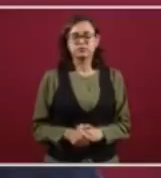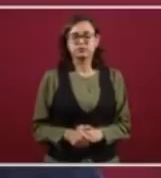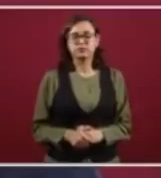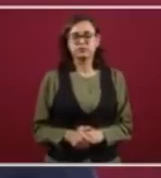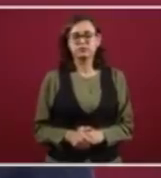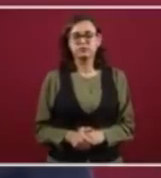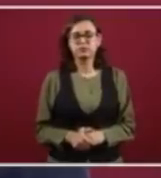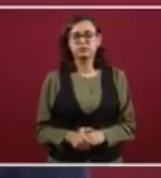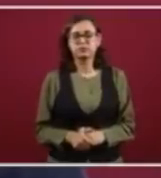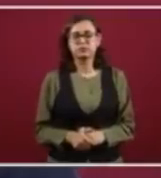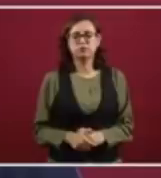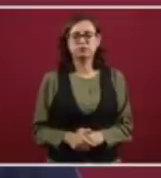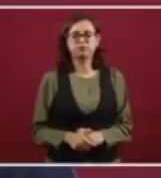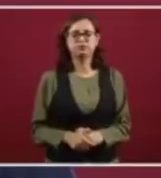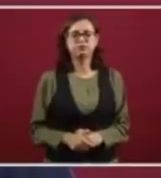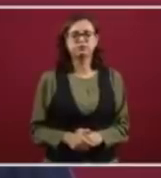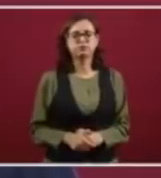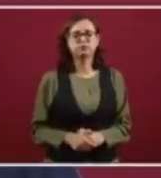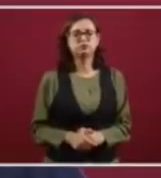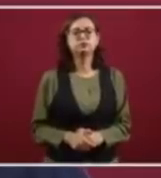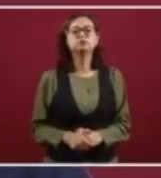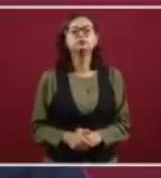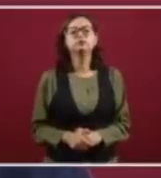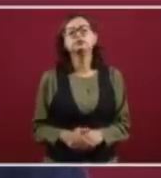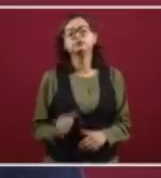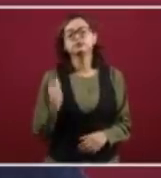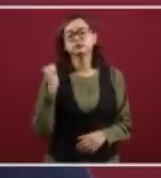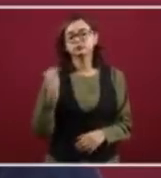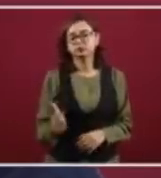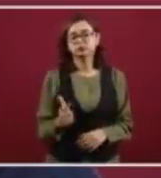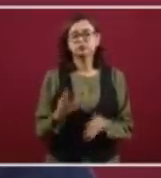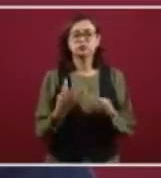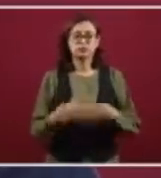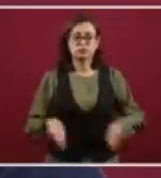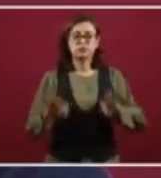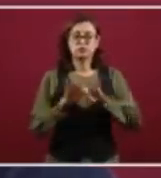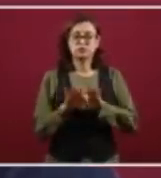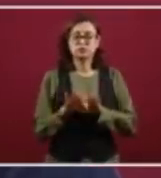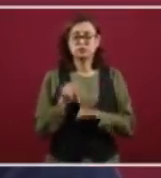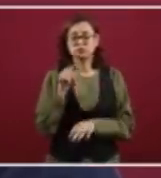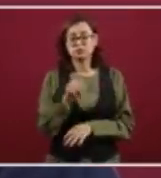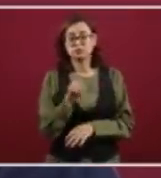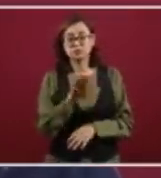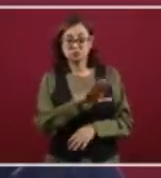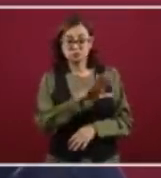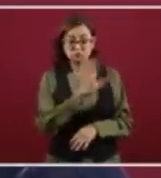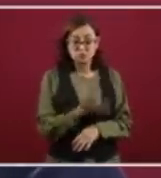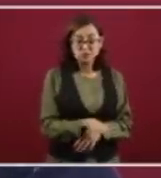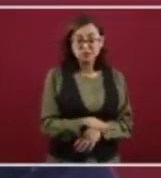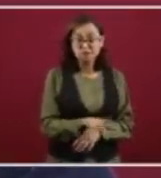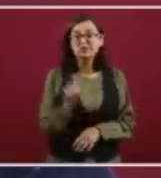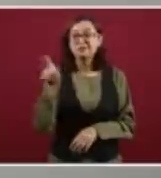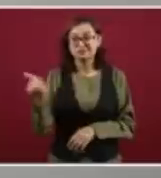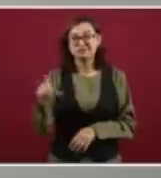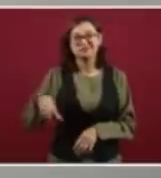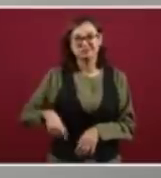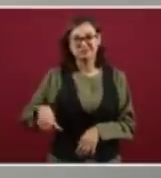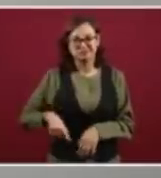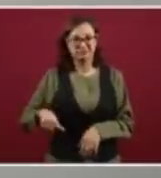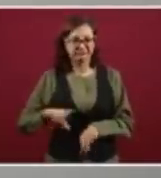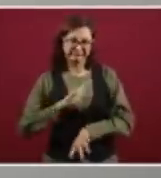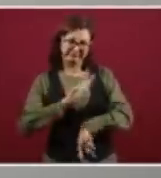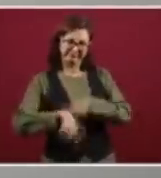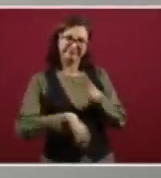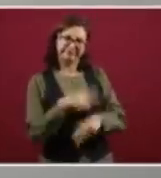importante, porque en efecto muere Iglesias y van sobre él, van por él, y los